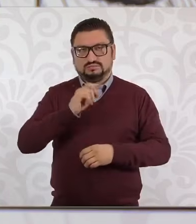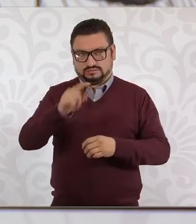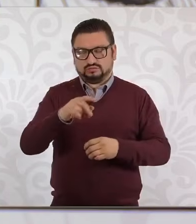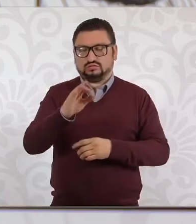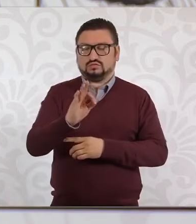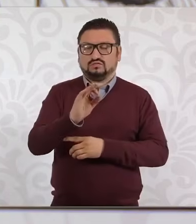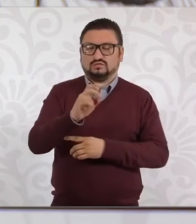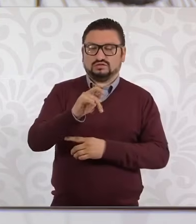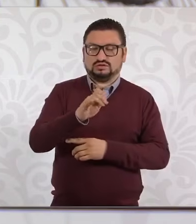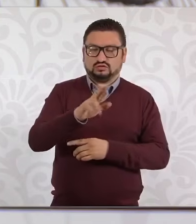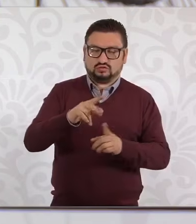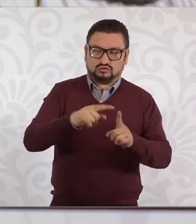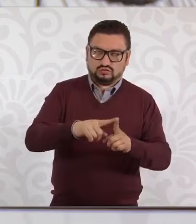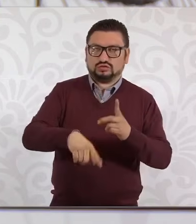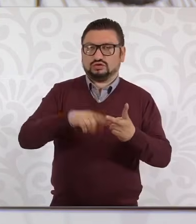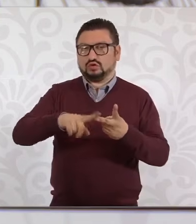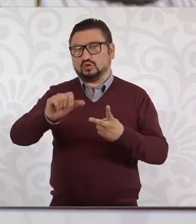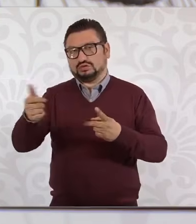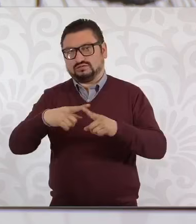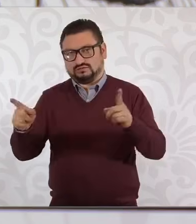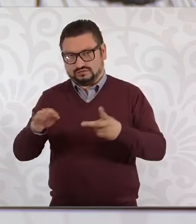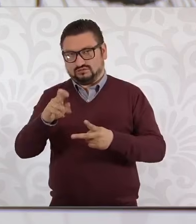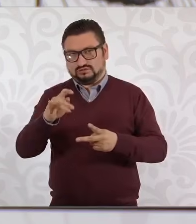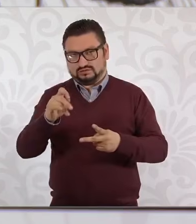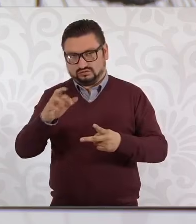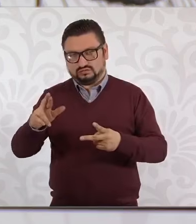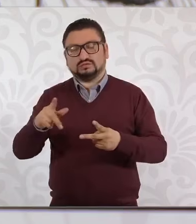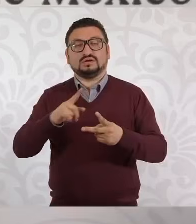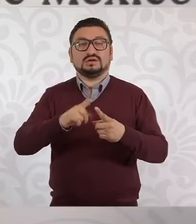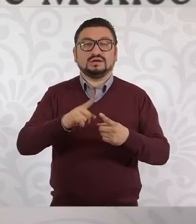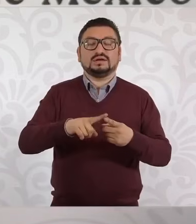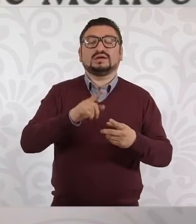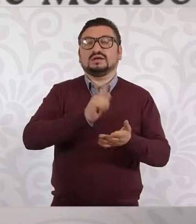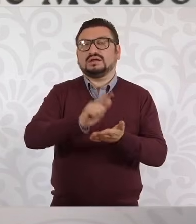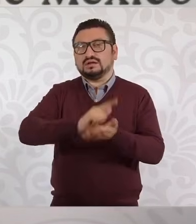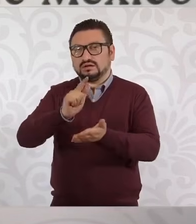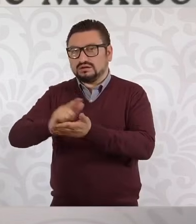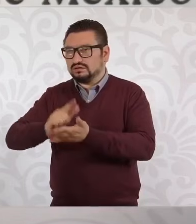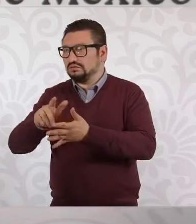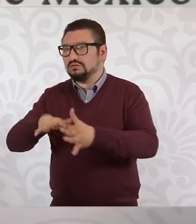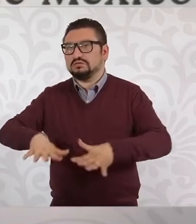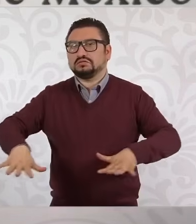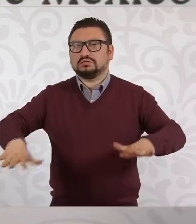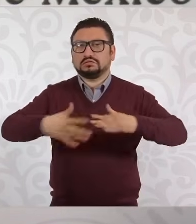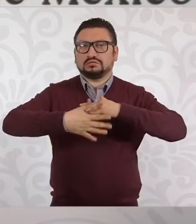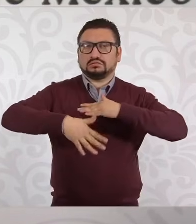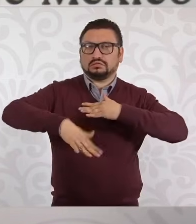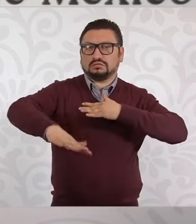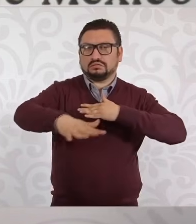Fonatur, pero son dos instituciones distintas, está a cargo de la limpieza y el mejoramiento de la bahía